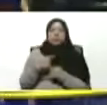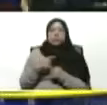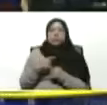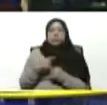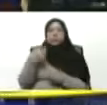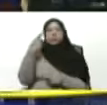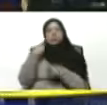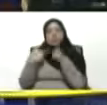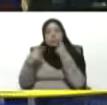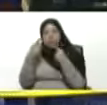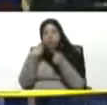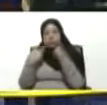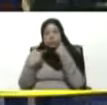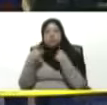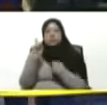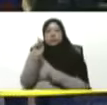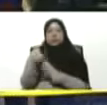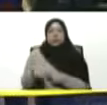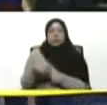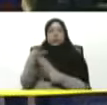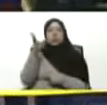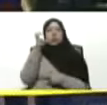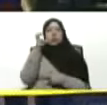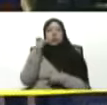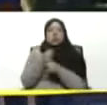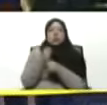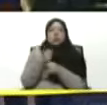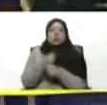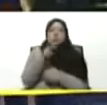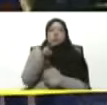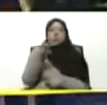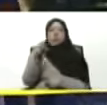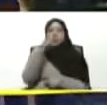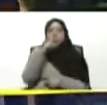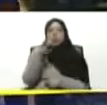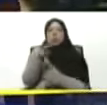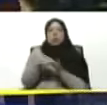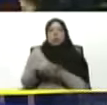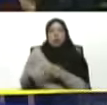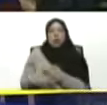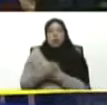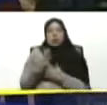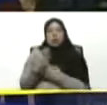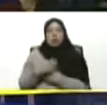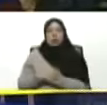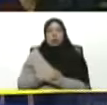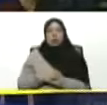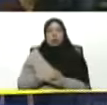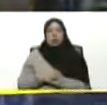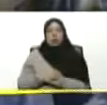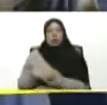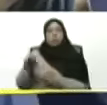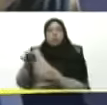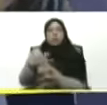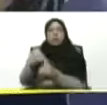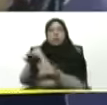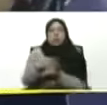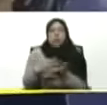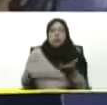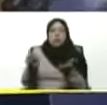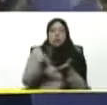a llorar. Y la escuché por lo menos 20 veces hasta las 2 de la mañana. Sangueo para el regreso.